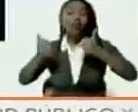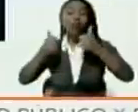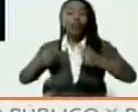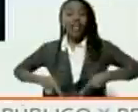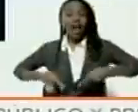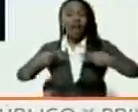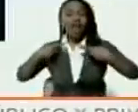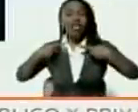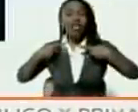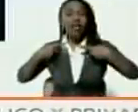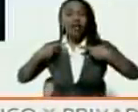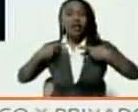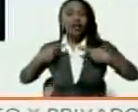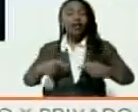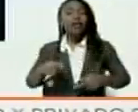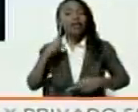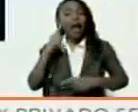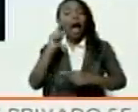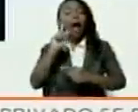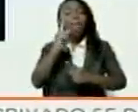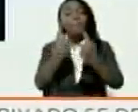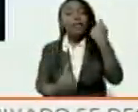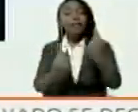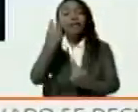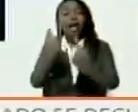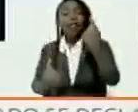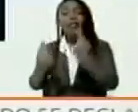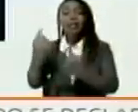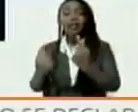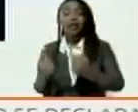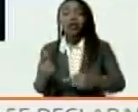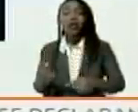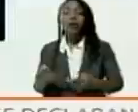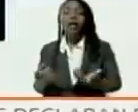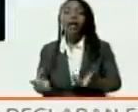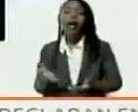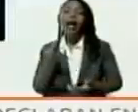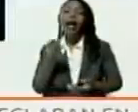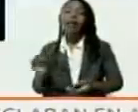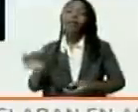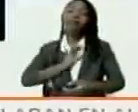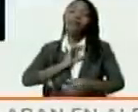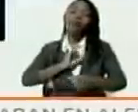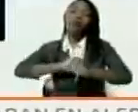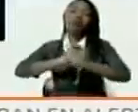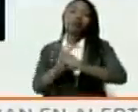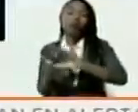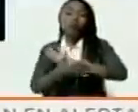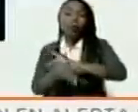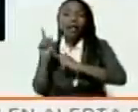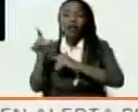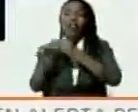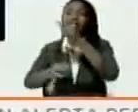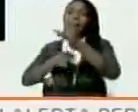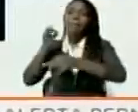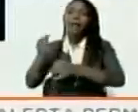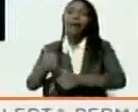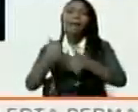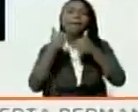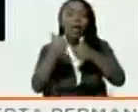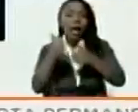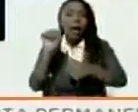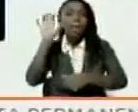vida de pacientes con coronavirus. El interferón, yo he pedido que se explique bien al país,